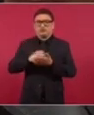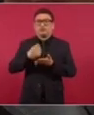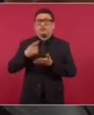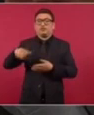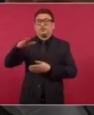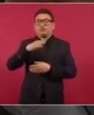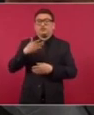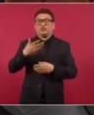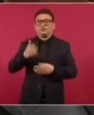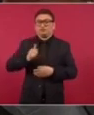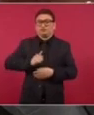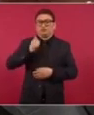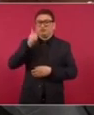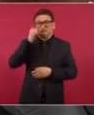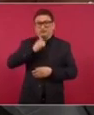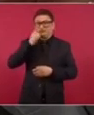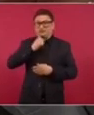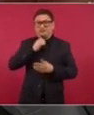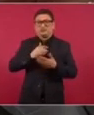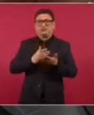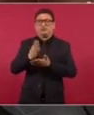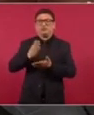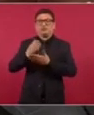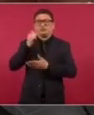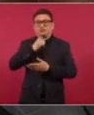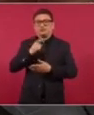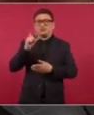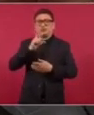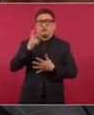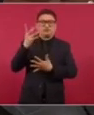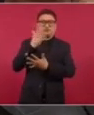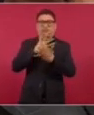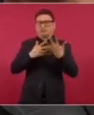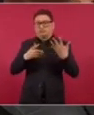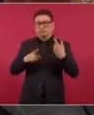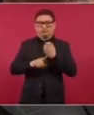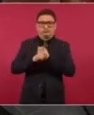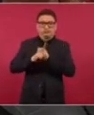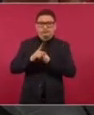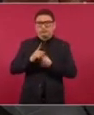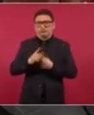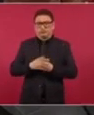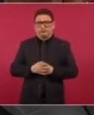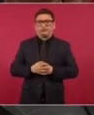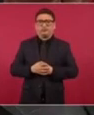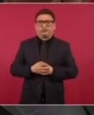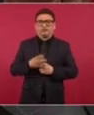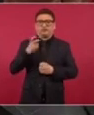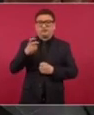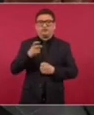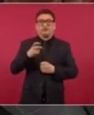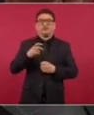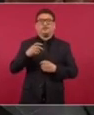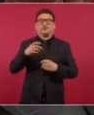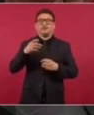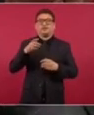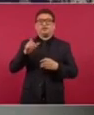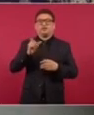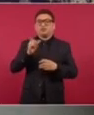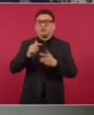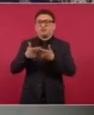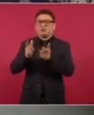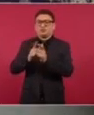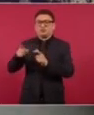aprovecha estos momentos de confusión tras los enfrentamientos, siempre del bando de